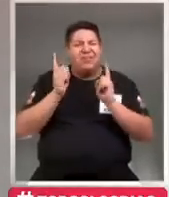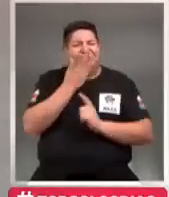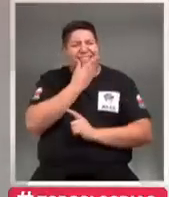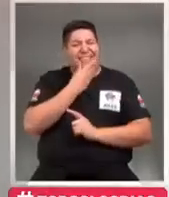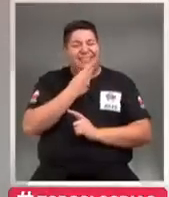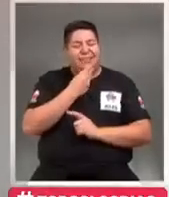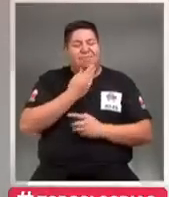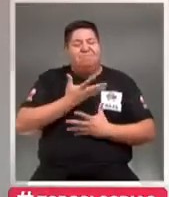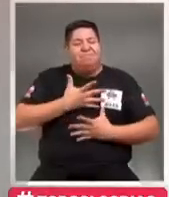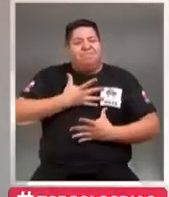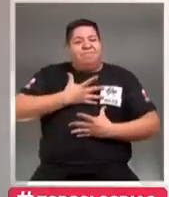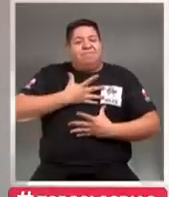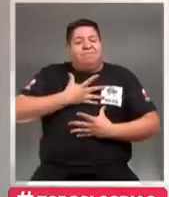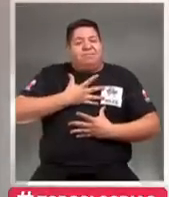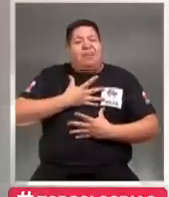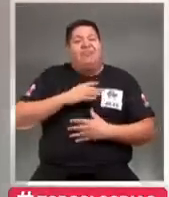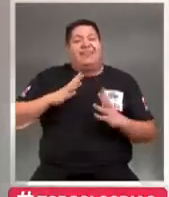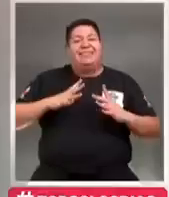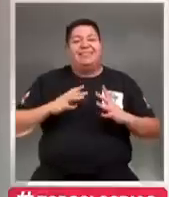mucha felicidad.